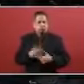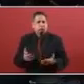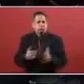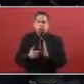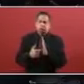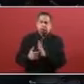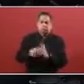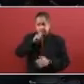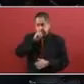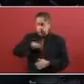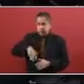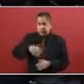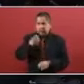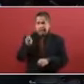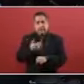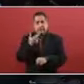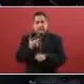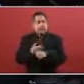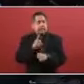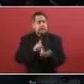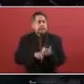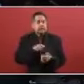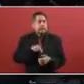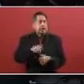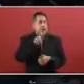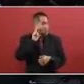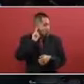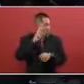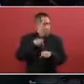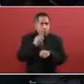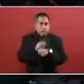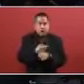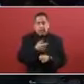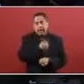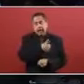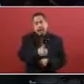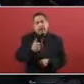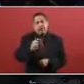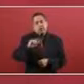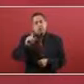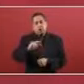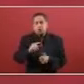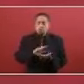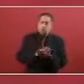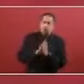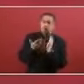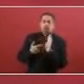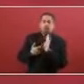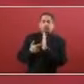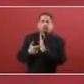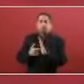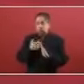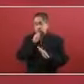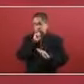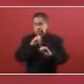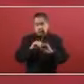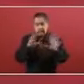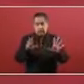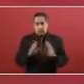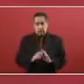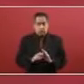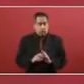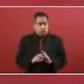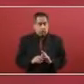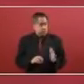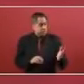secretaria, es un acto voluntario de todos los servidores públicos. Además, fue muy claro, el que no